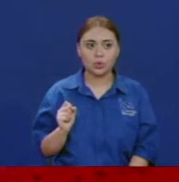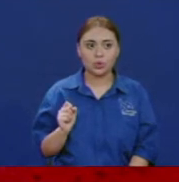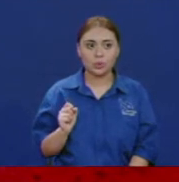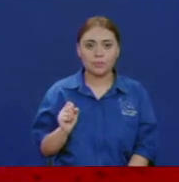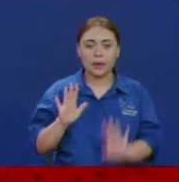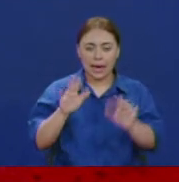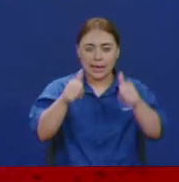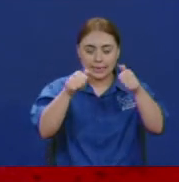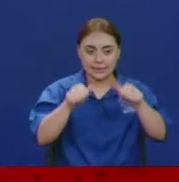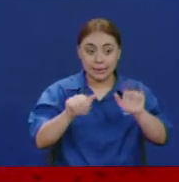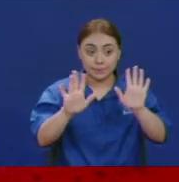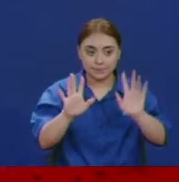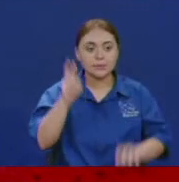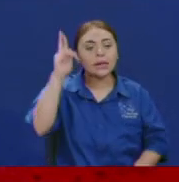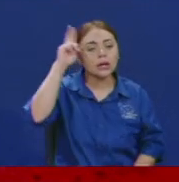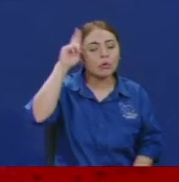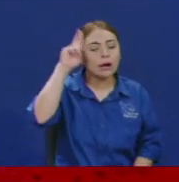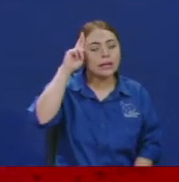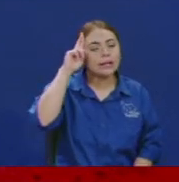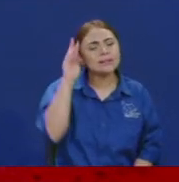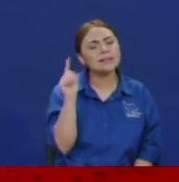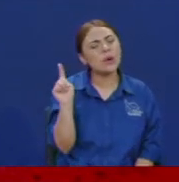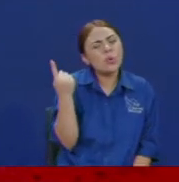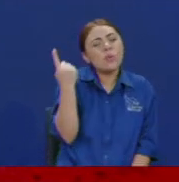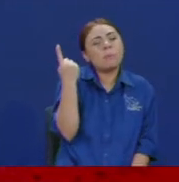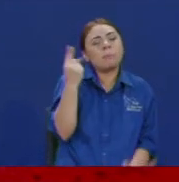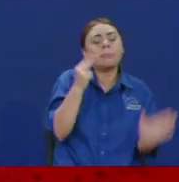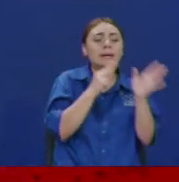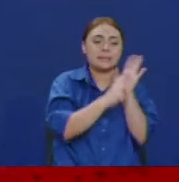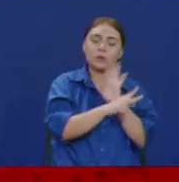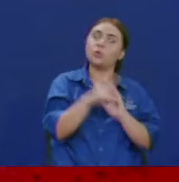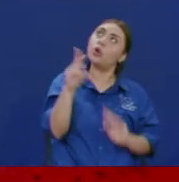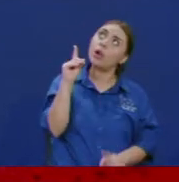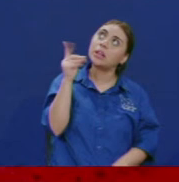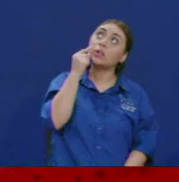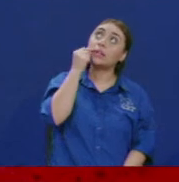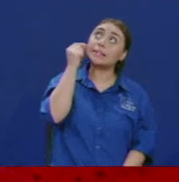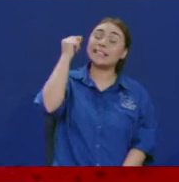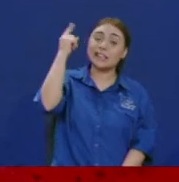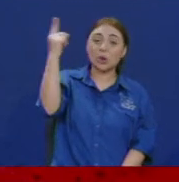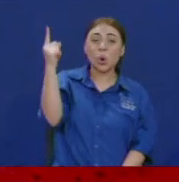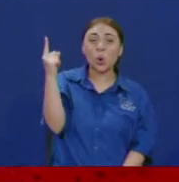¿se recuerda de aquel versículo en donde el Señor